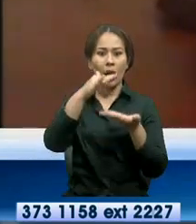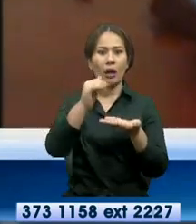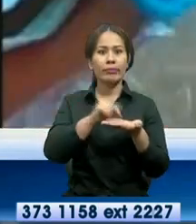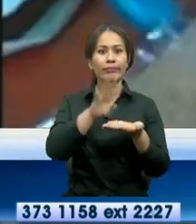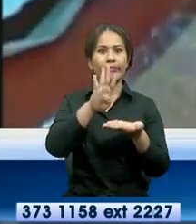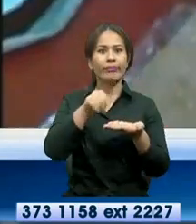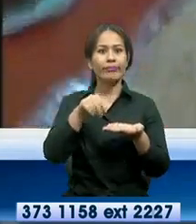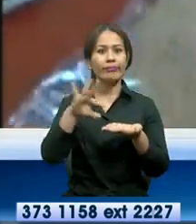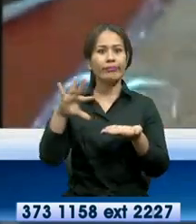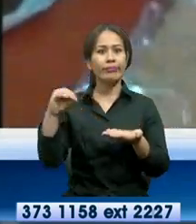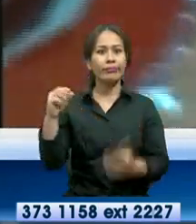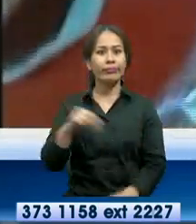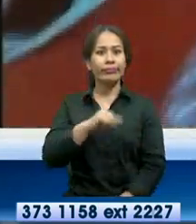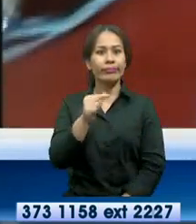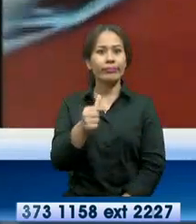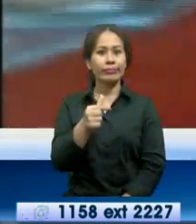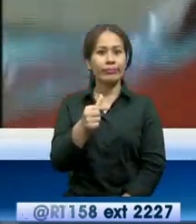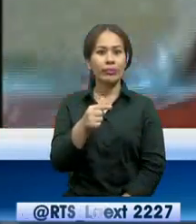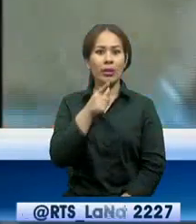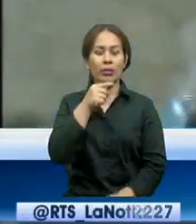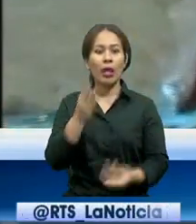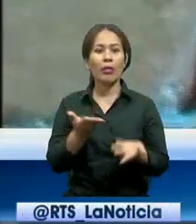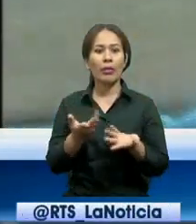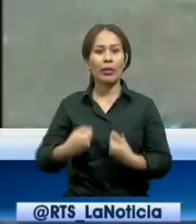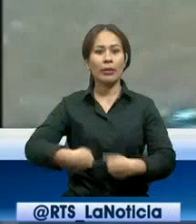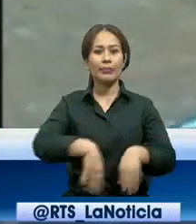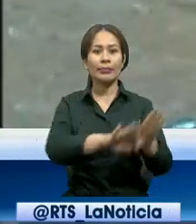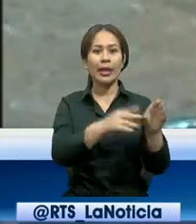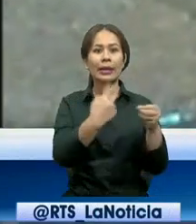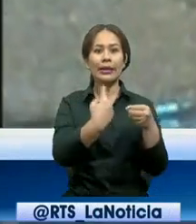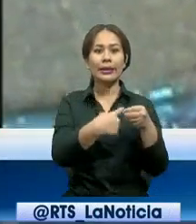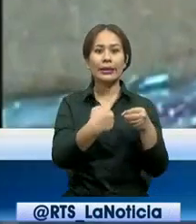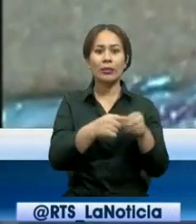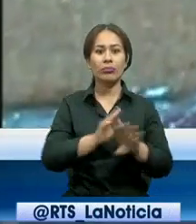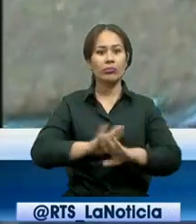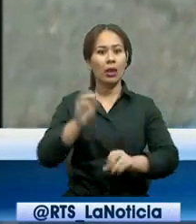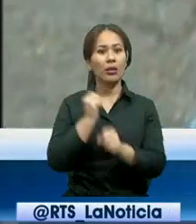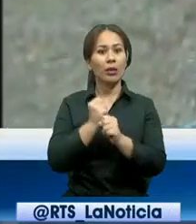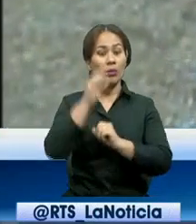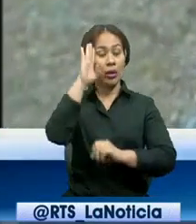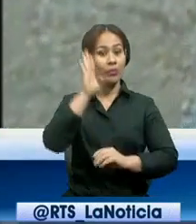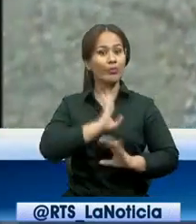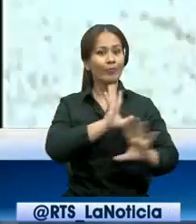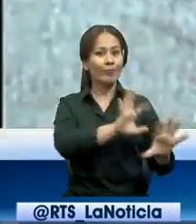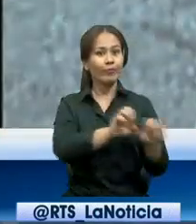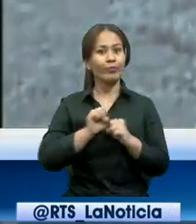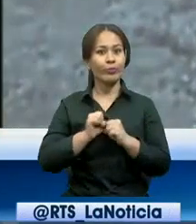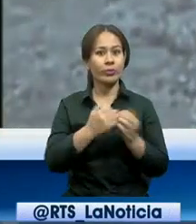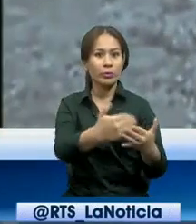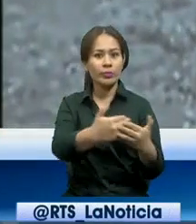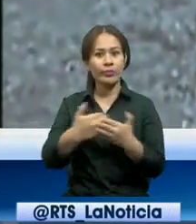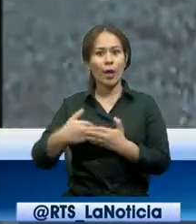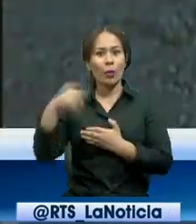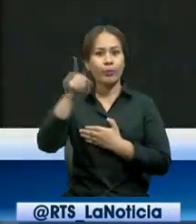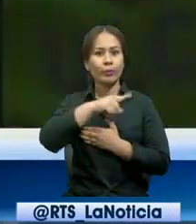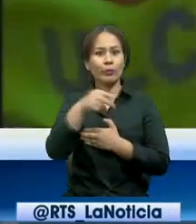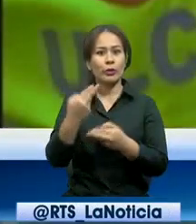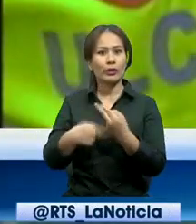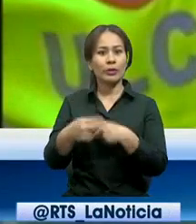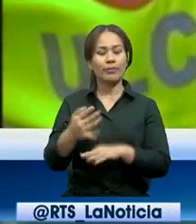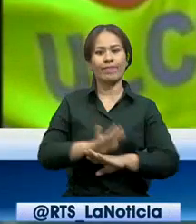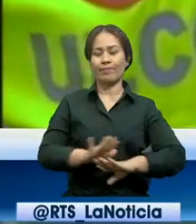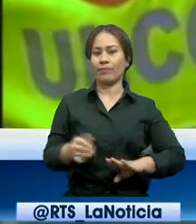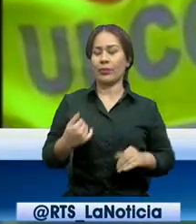gramos. Aparentemente la droga tenía como destino Quito. El trabajo policial evitó la circulación de 9.000 dosis.